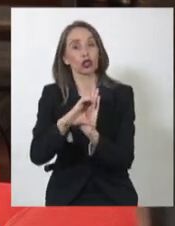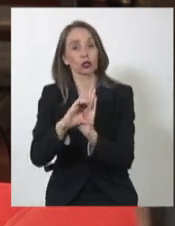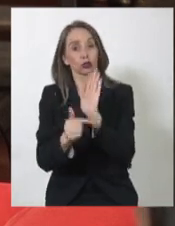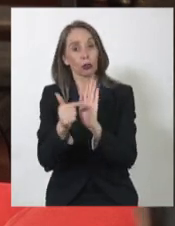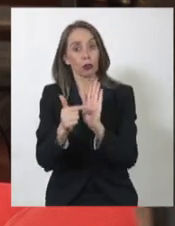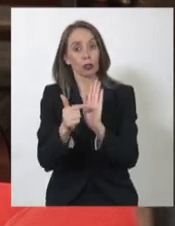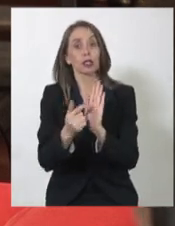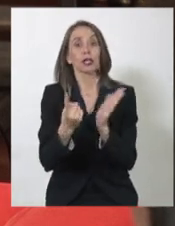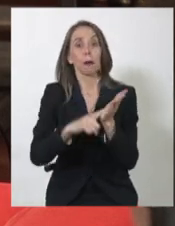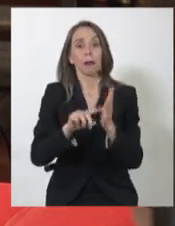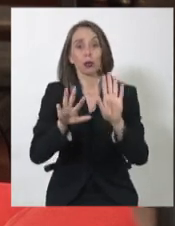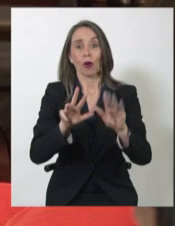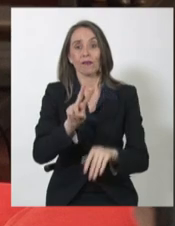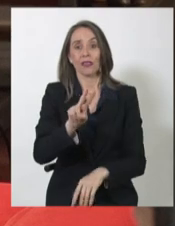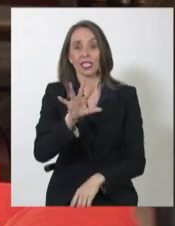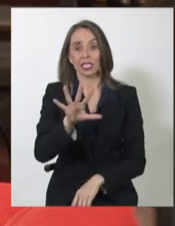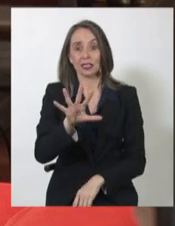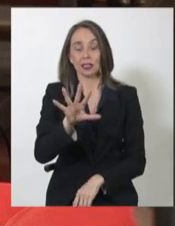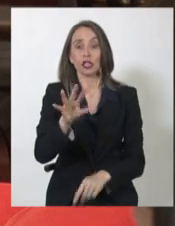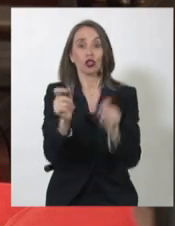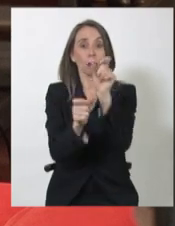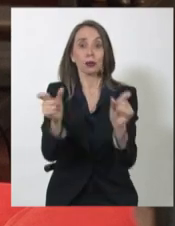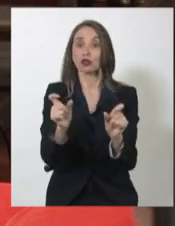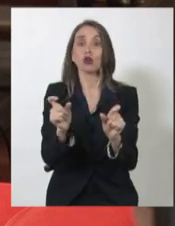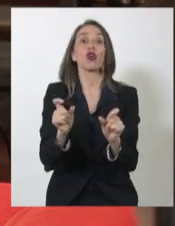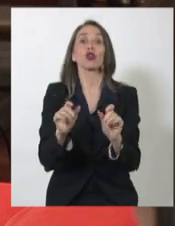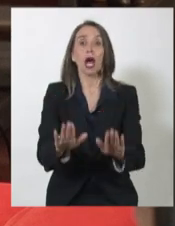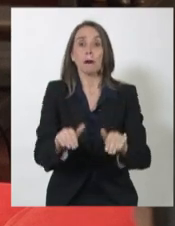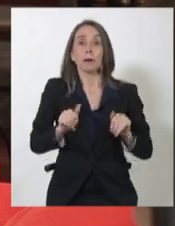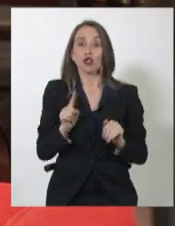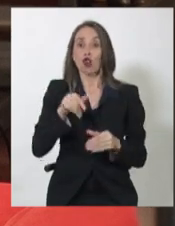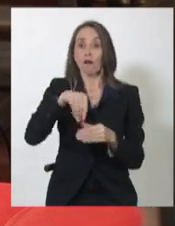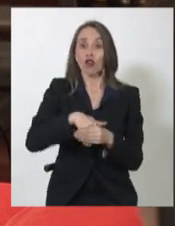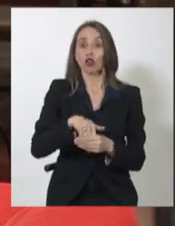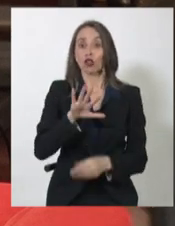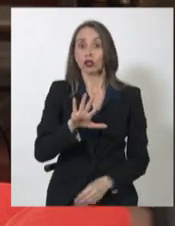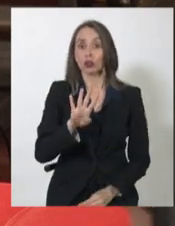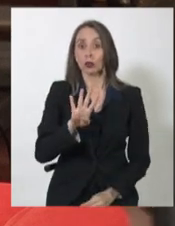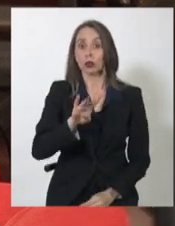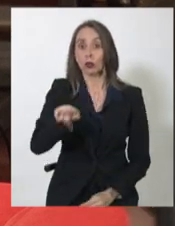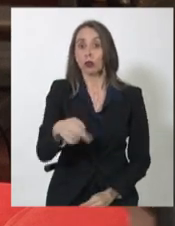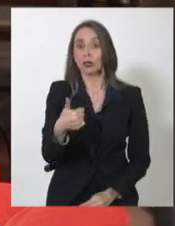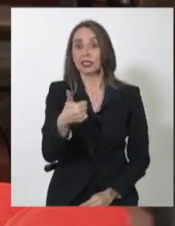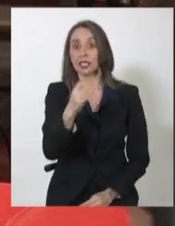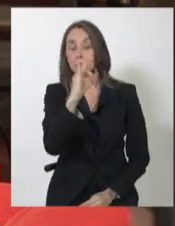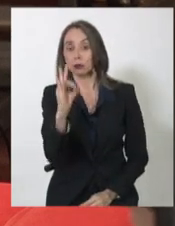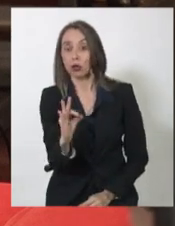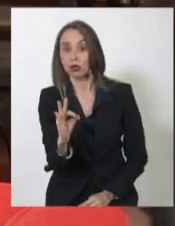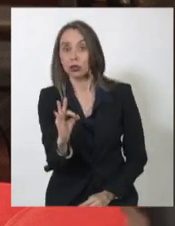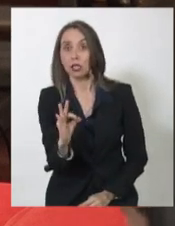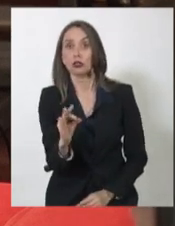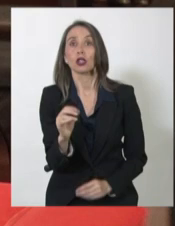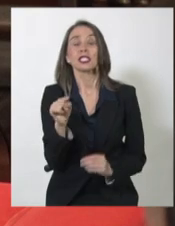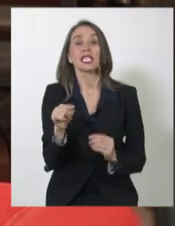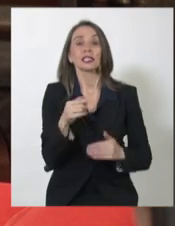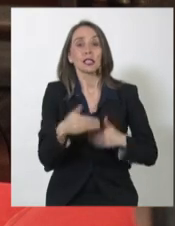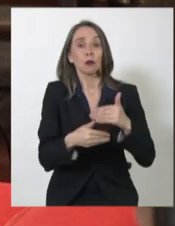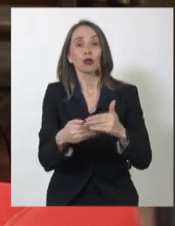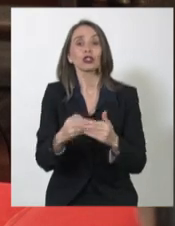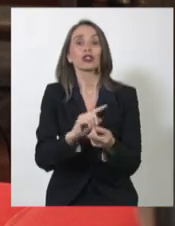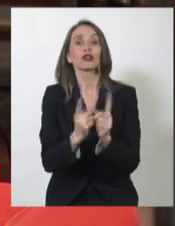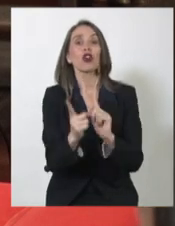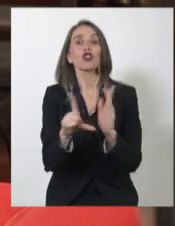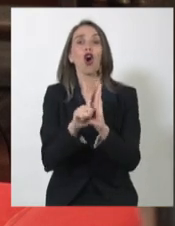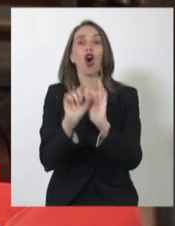de 1925 tuvo una abstención de un 54,6%. Entonces eso deslegitima un proceso, ¿no?